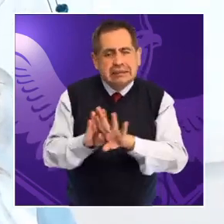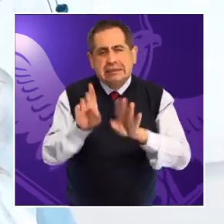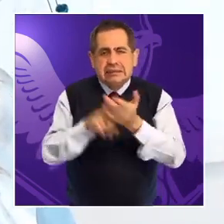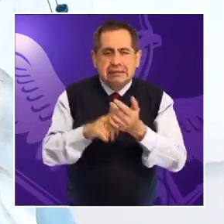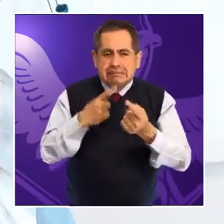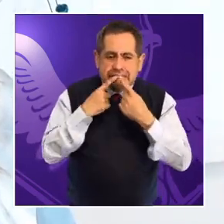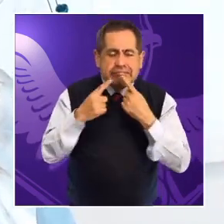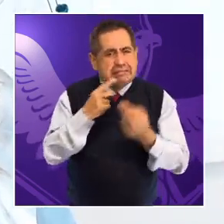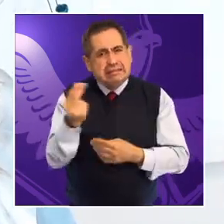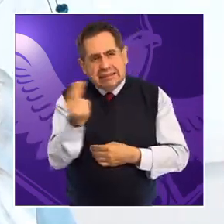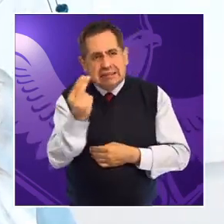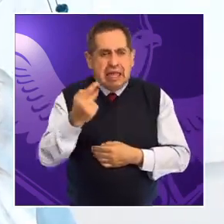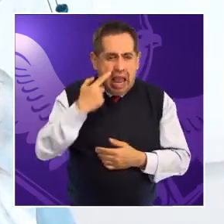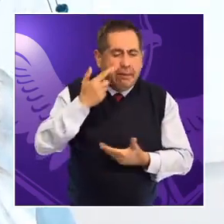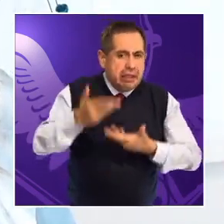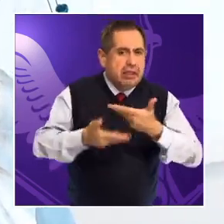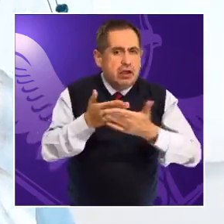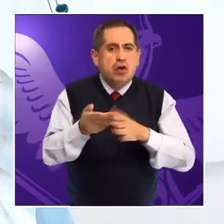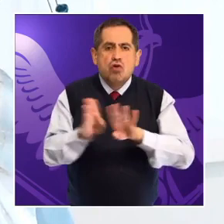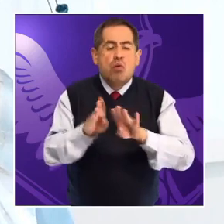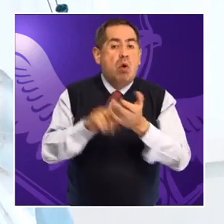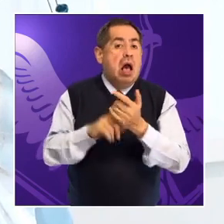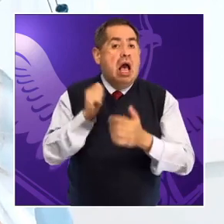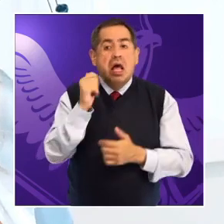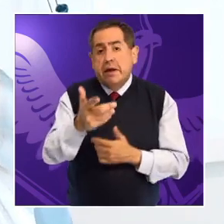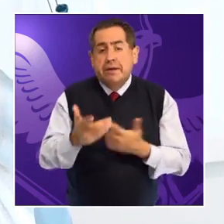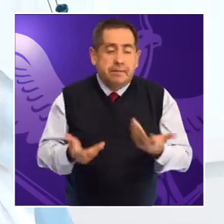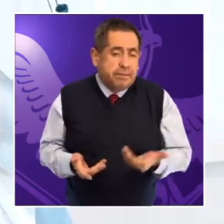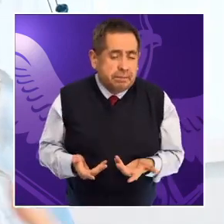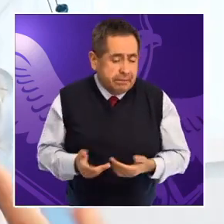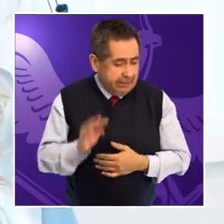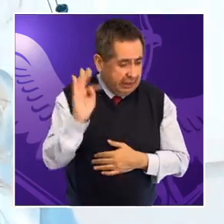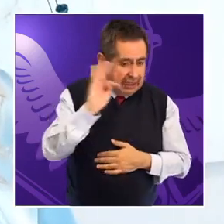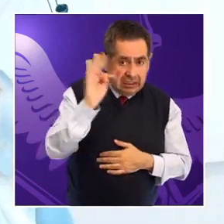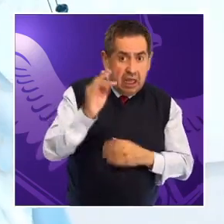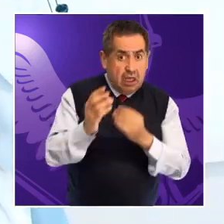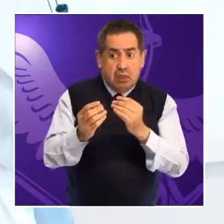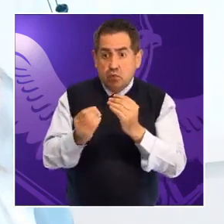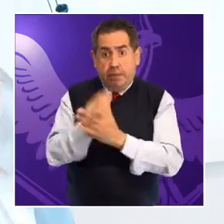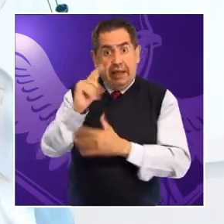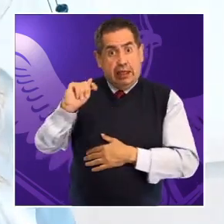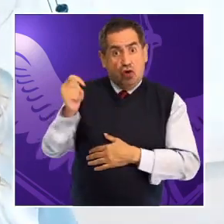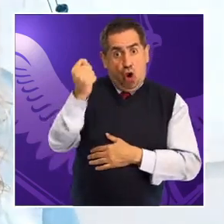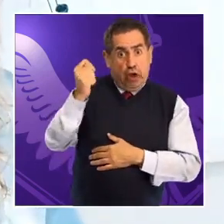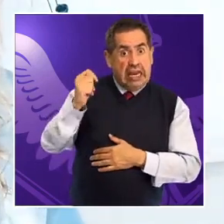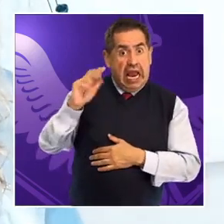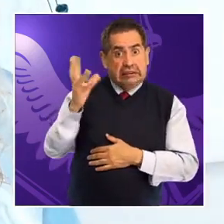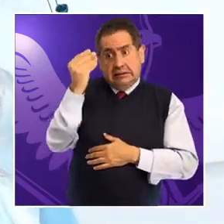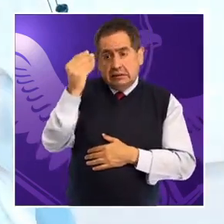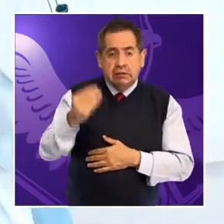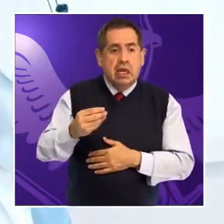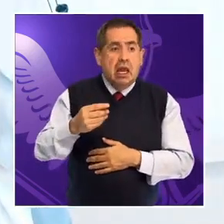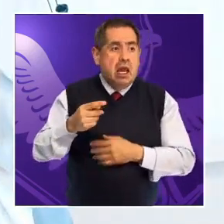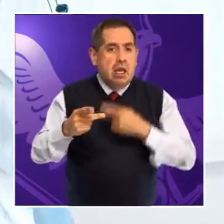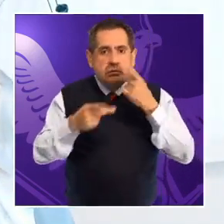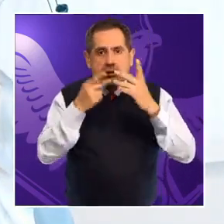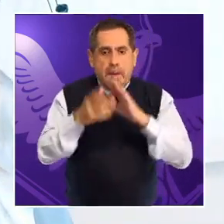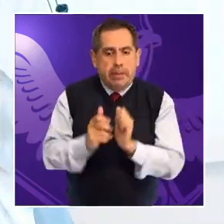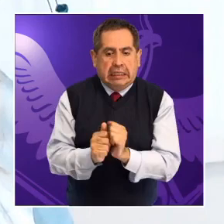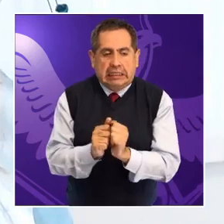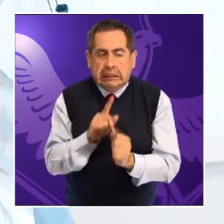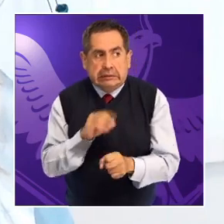puedan tener que ver con, de alguna manera, no sé, las nuevas tecnologías, mensajería silenciosa,